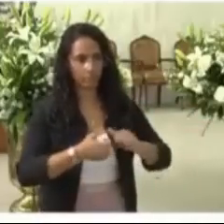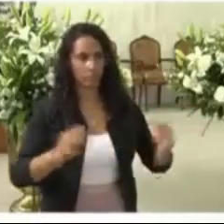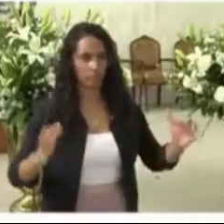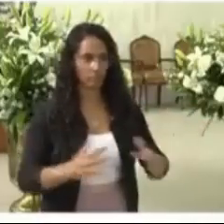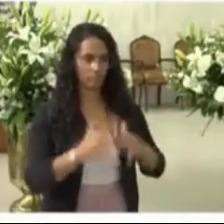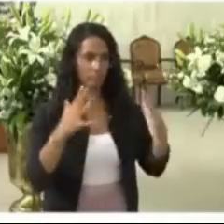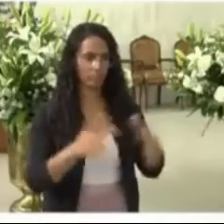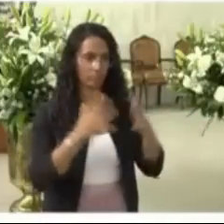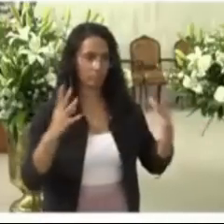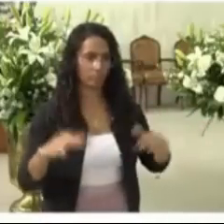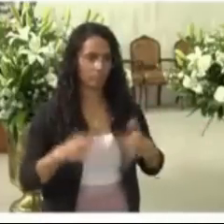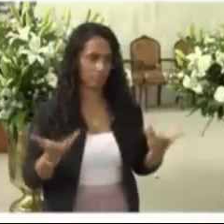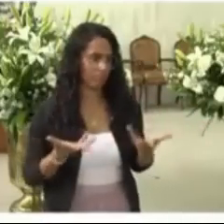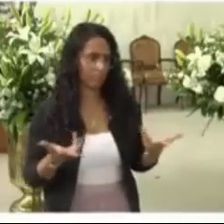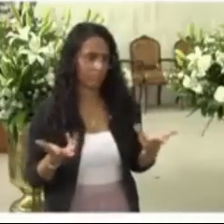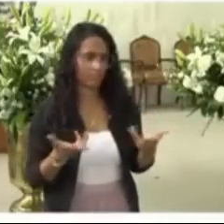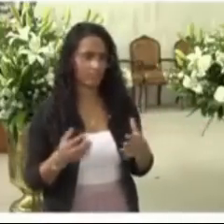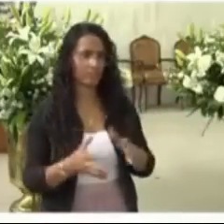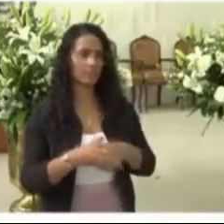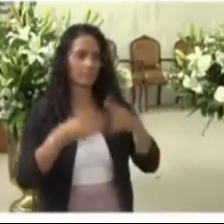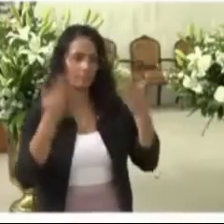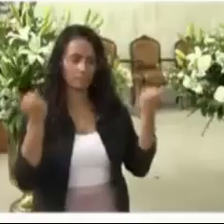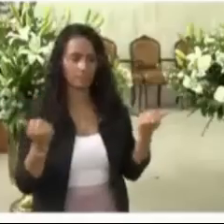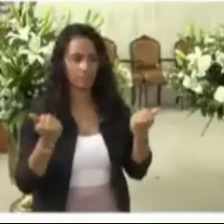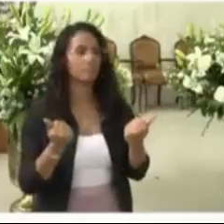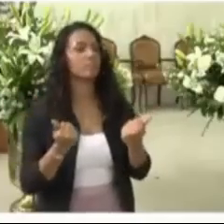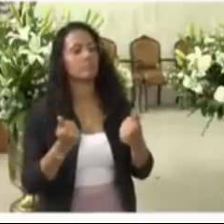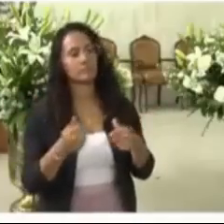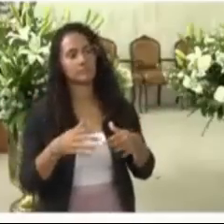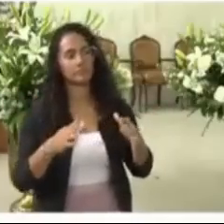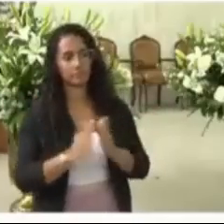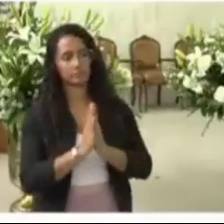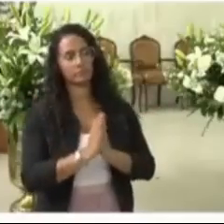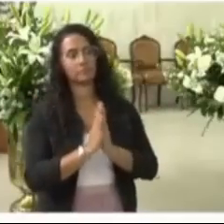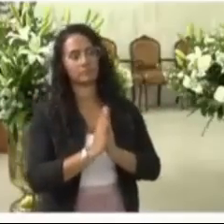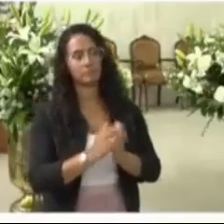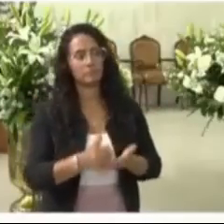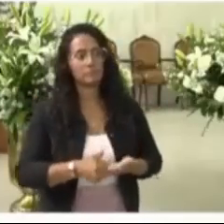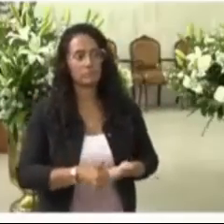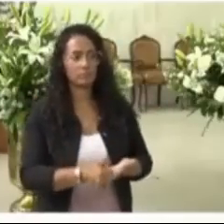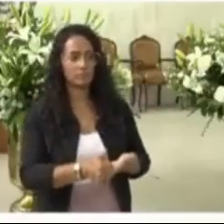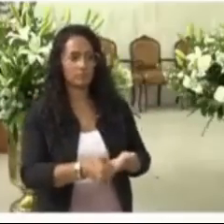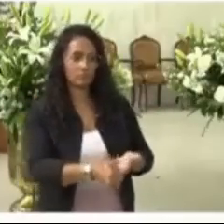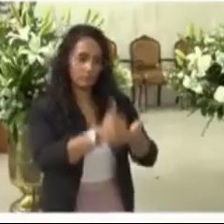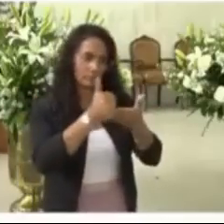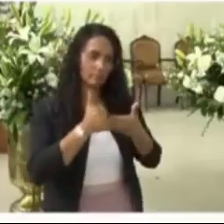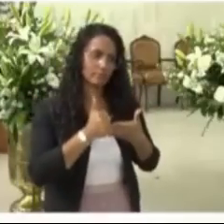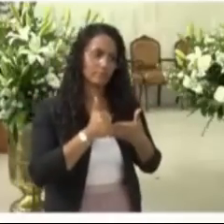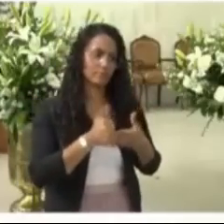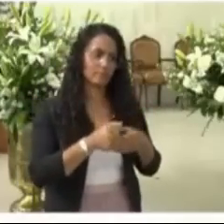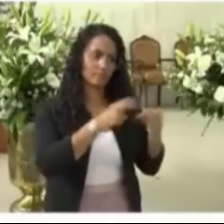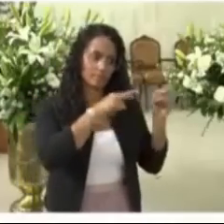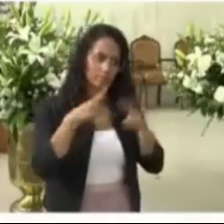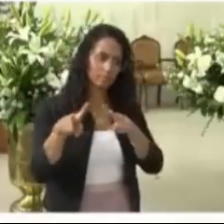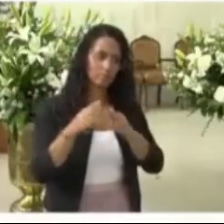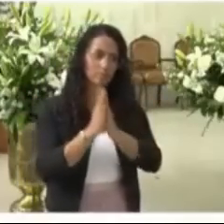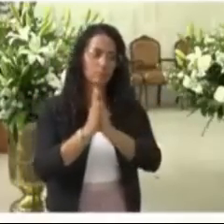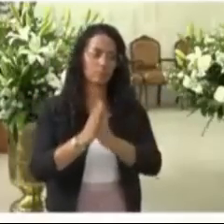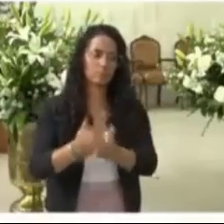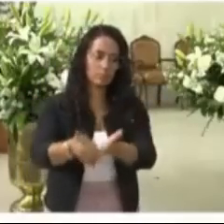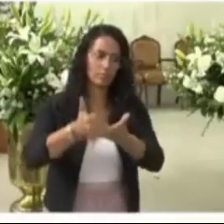nuestros ojos. Y nuevamente, amados hermanos, el mismo